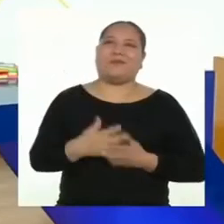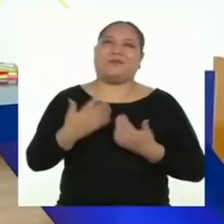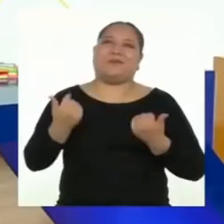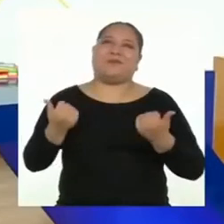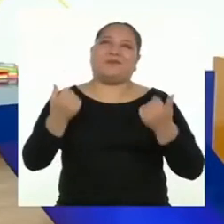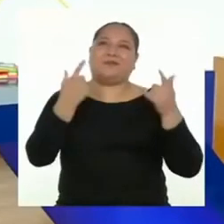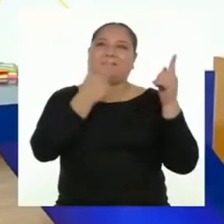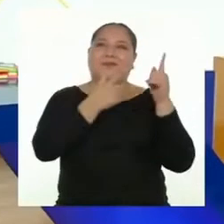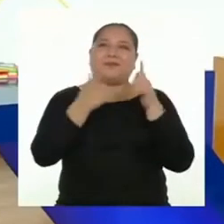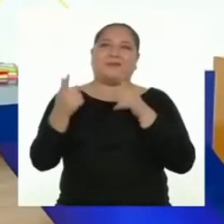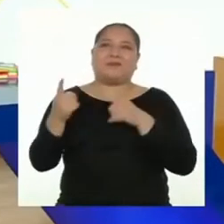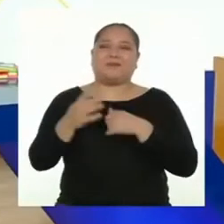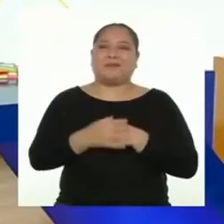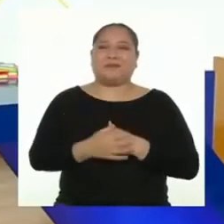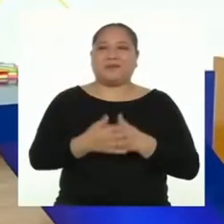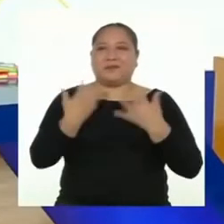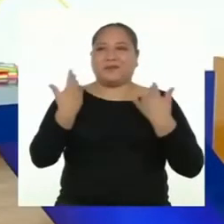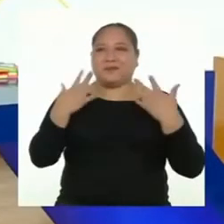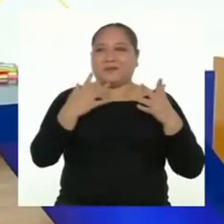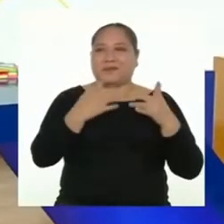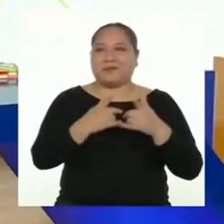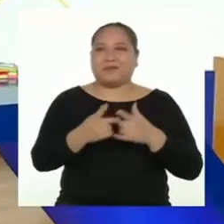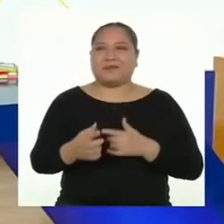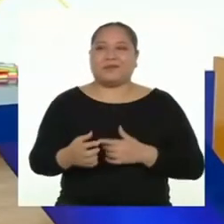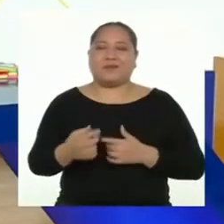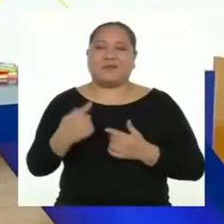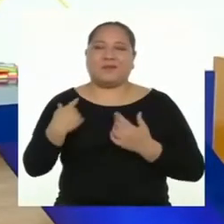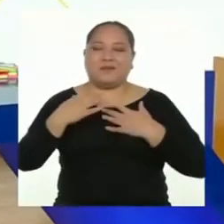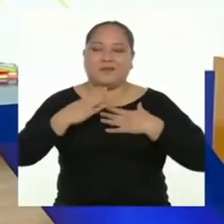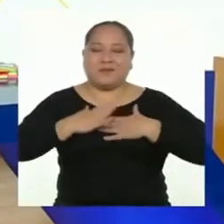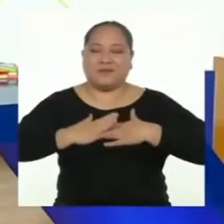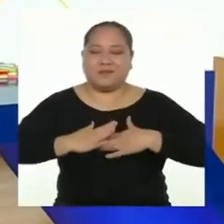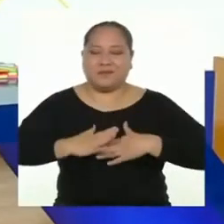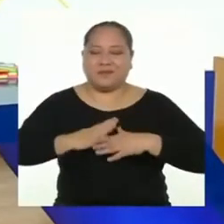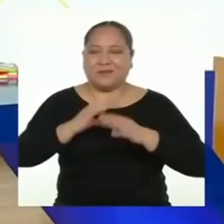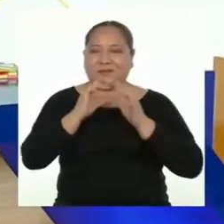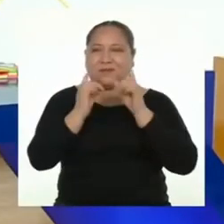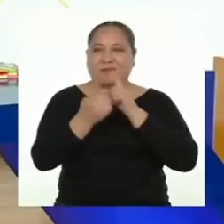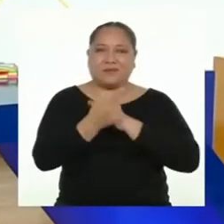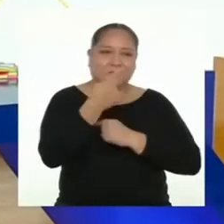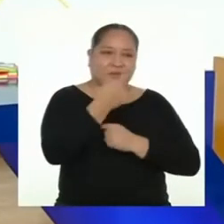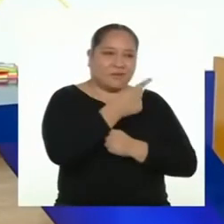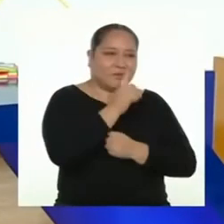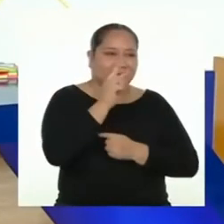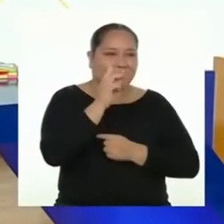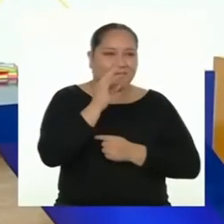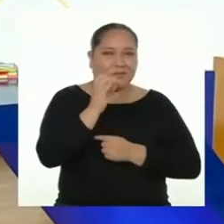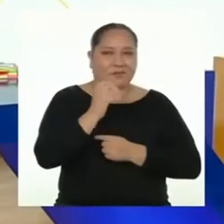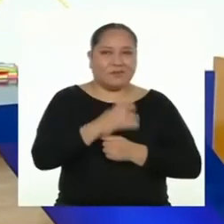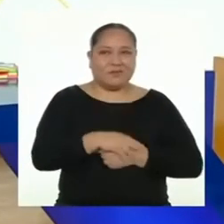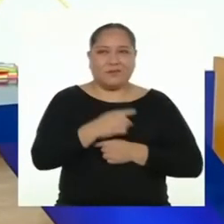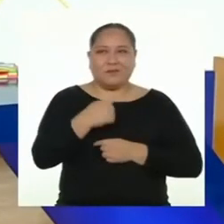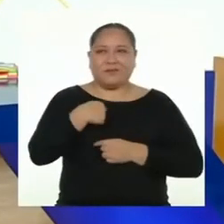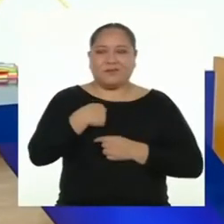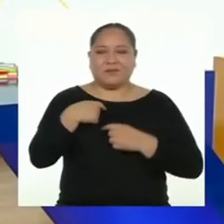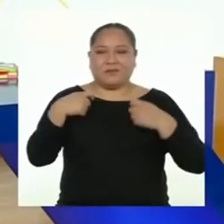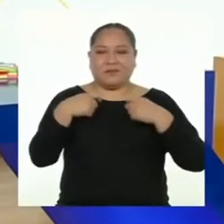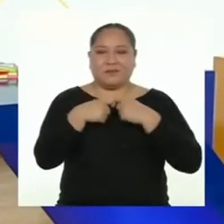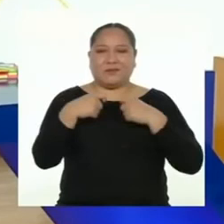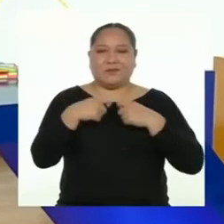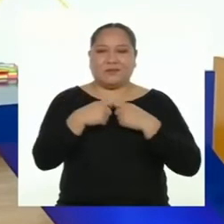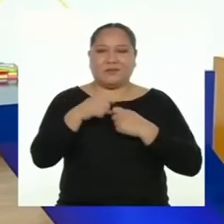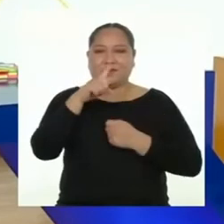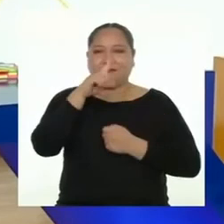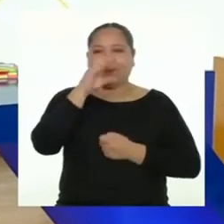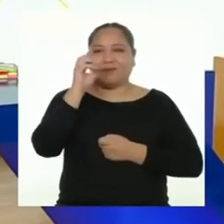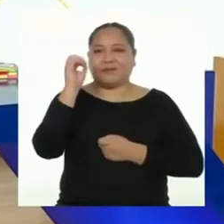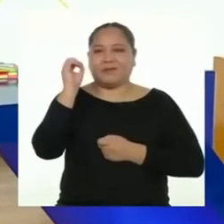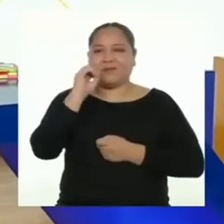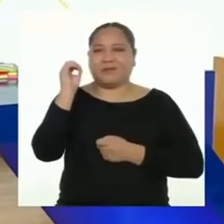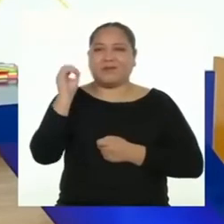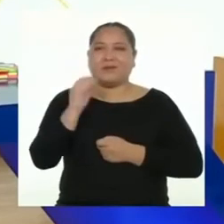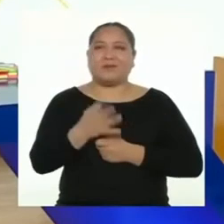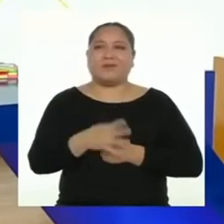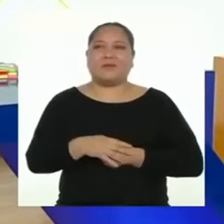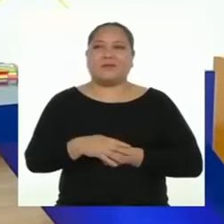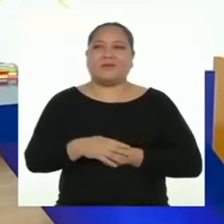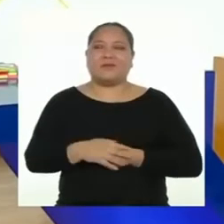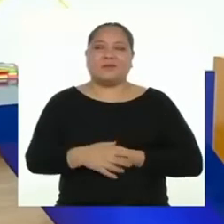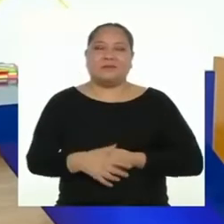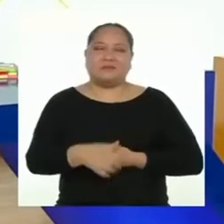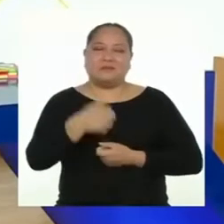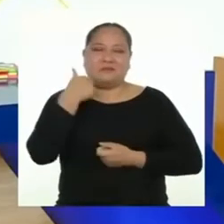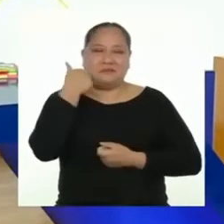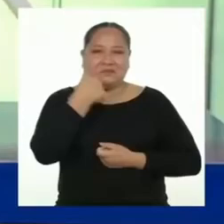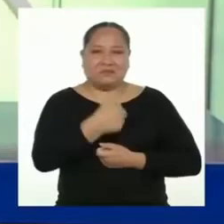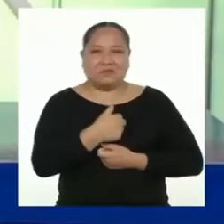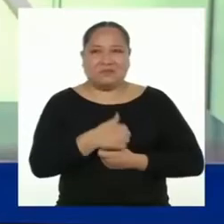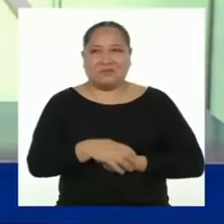Uf, listo. Ahora sí, totalmente renovado. ¿Y tu robot? Con la batería 100% recargada.